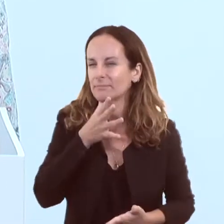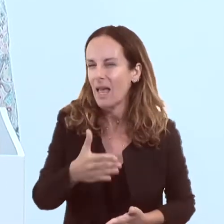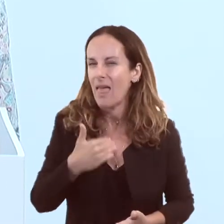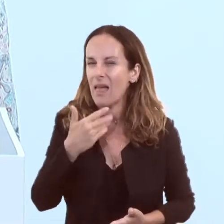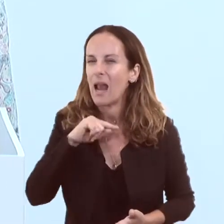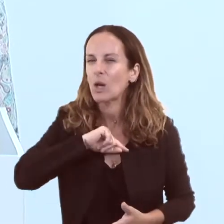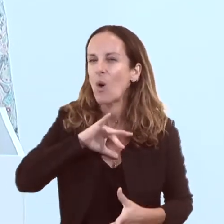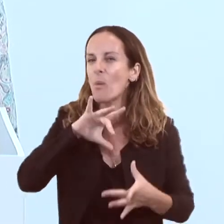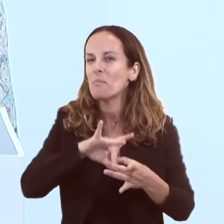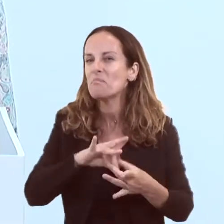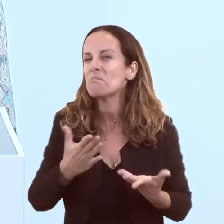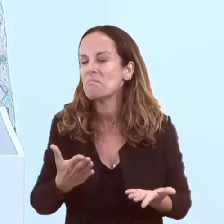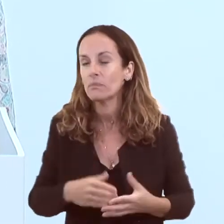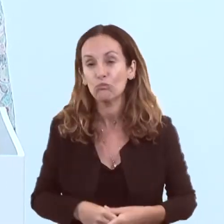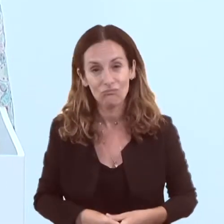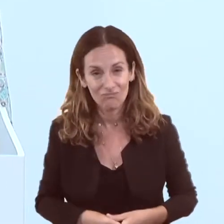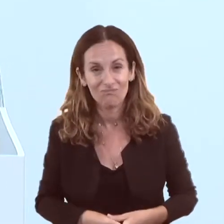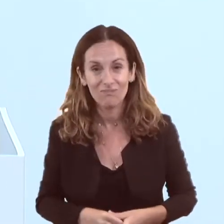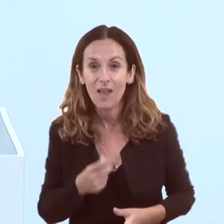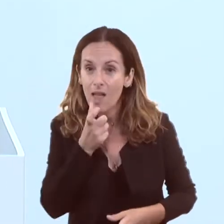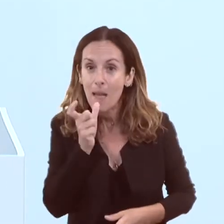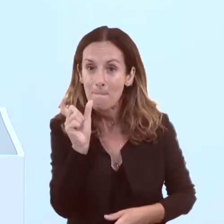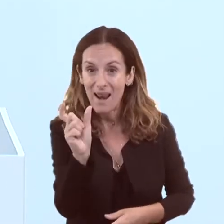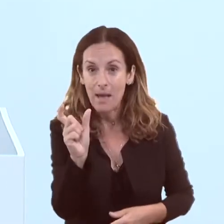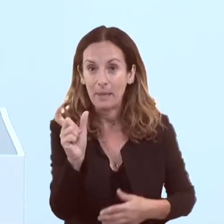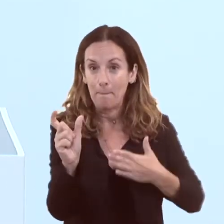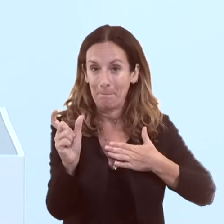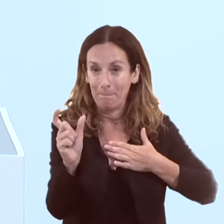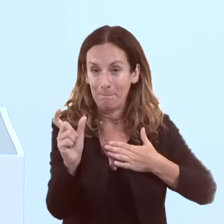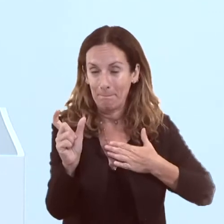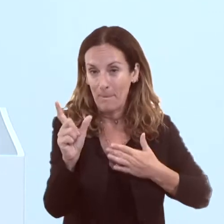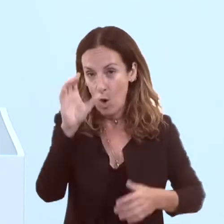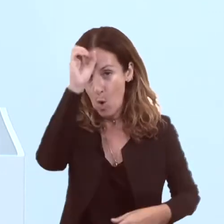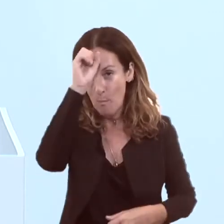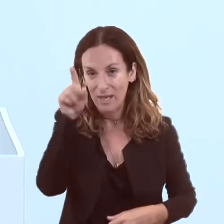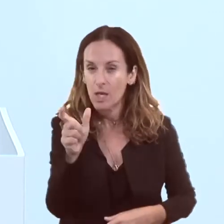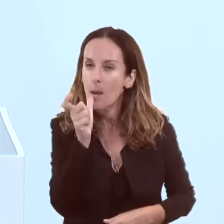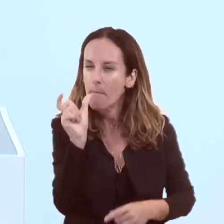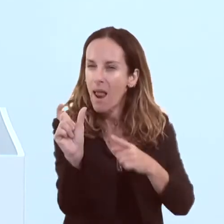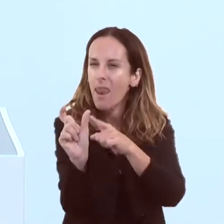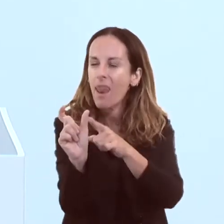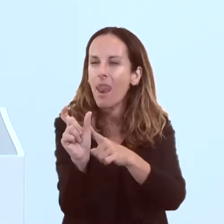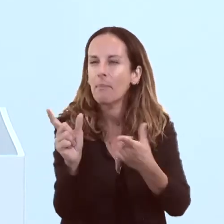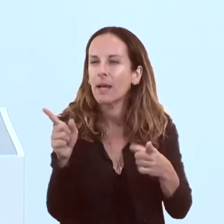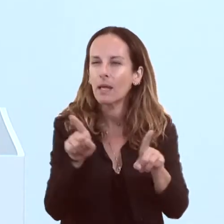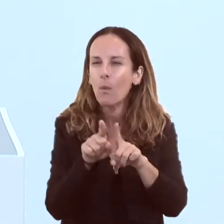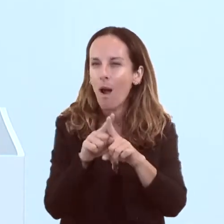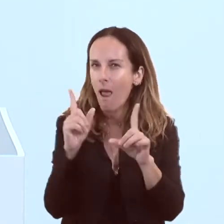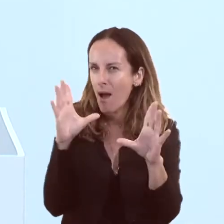viene digamos que para mí es un término enigmático desde la adolescencia